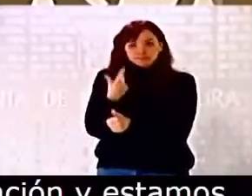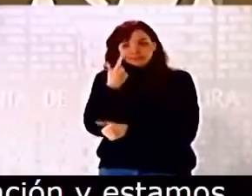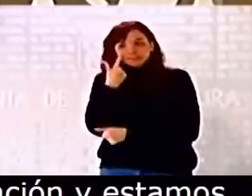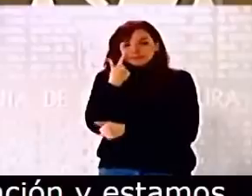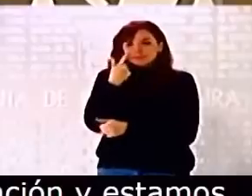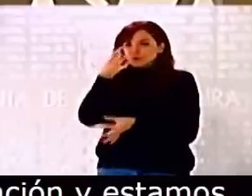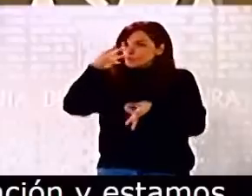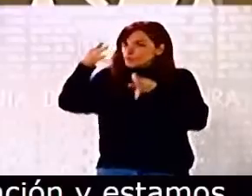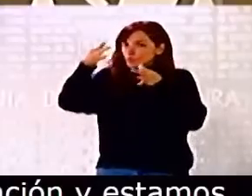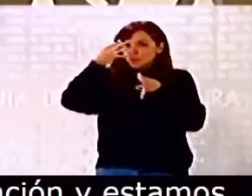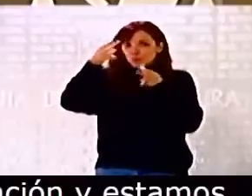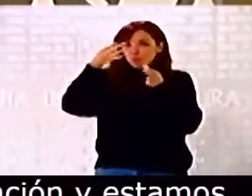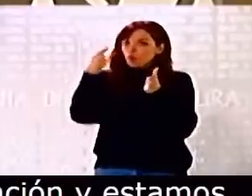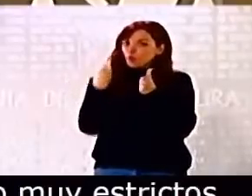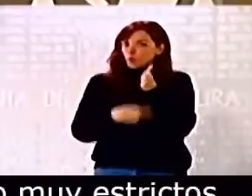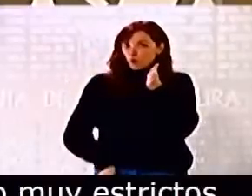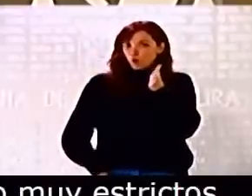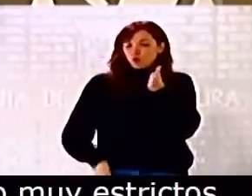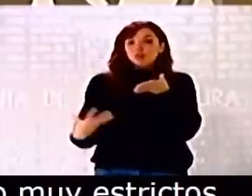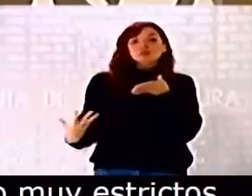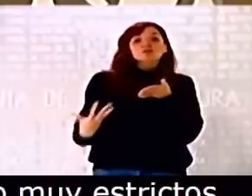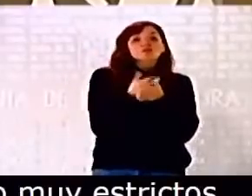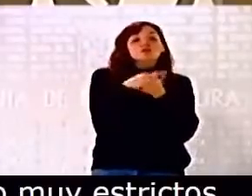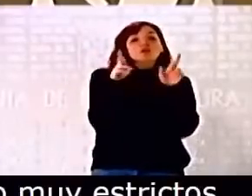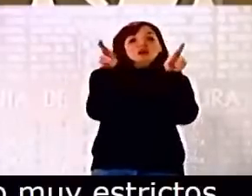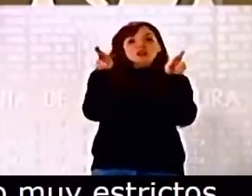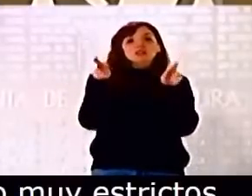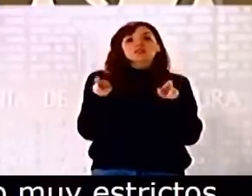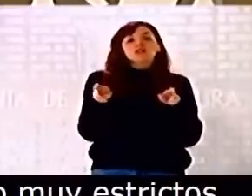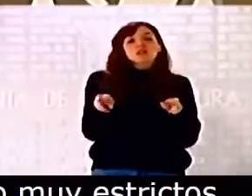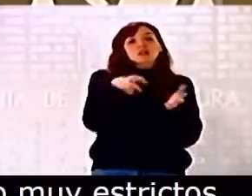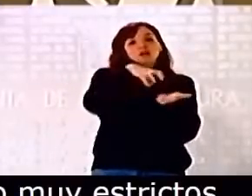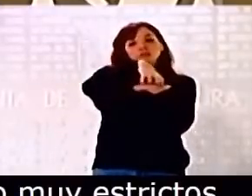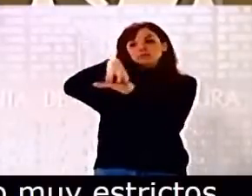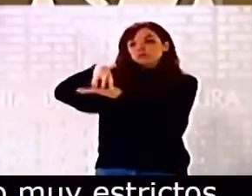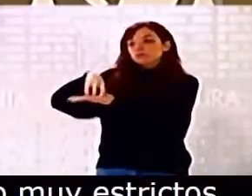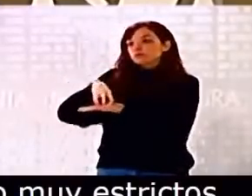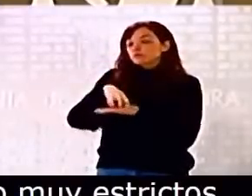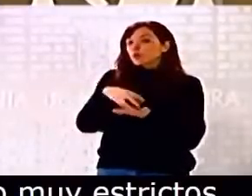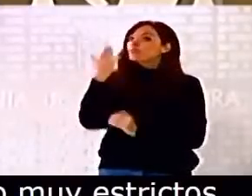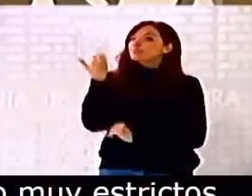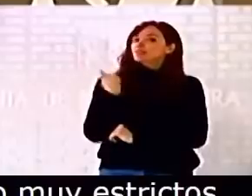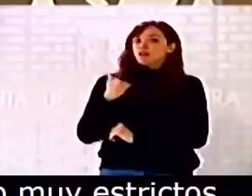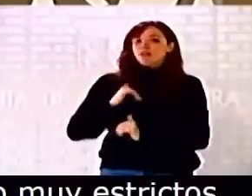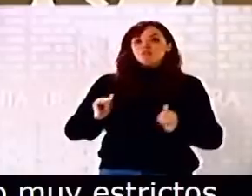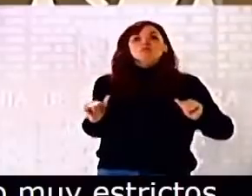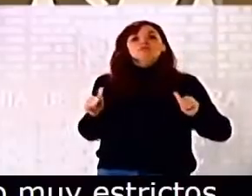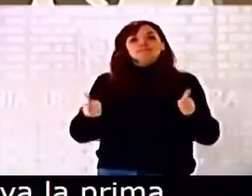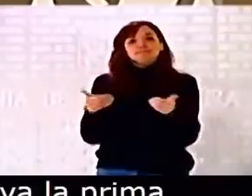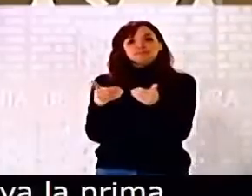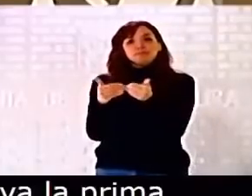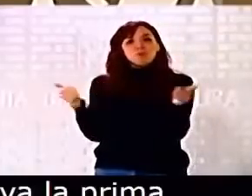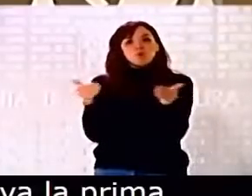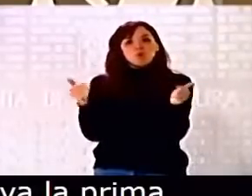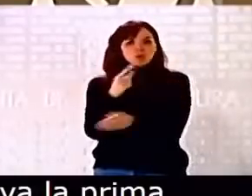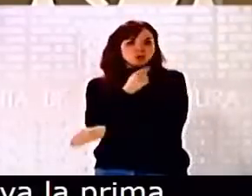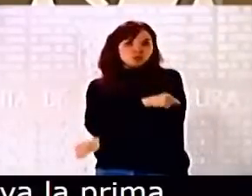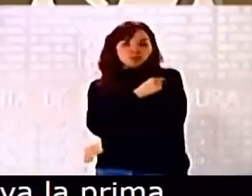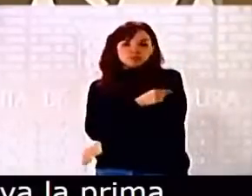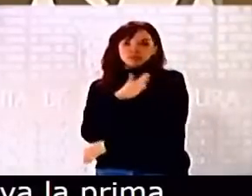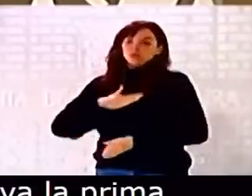muy estrictos con todas aquellas residencias donde se ha producido ya la primovacunación, que afortunadamente ya